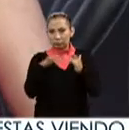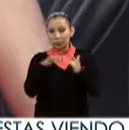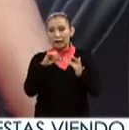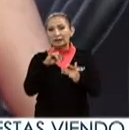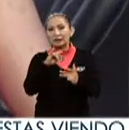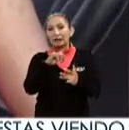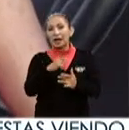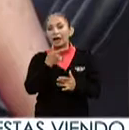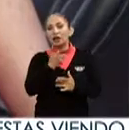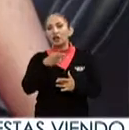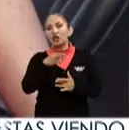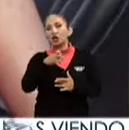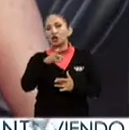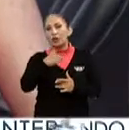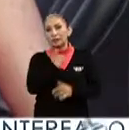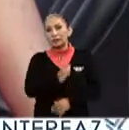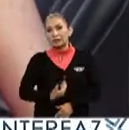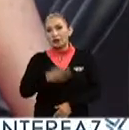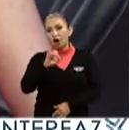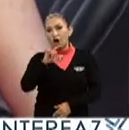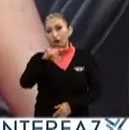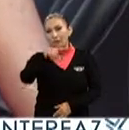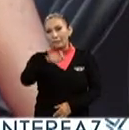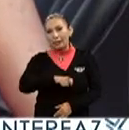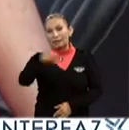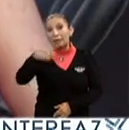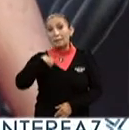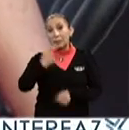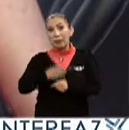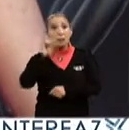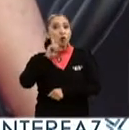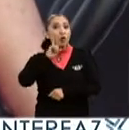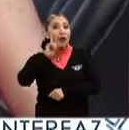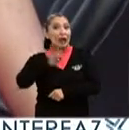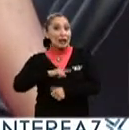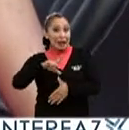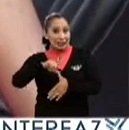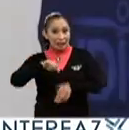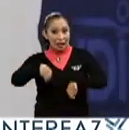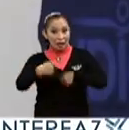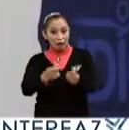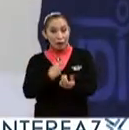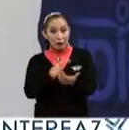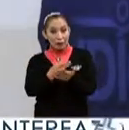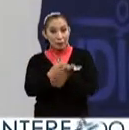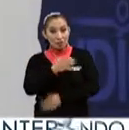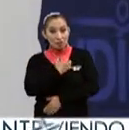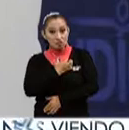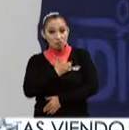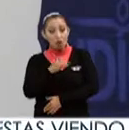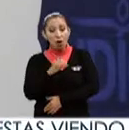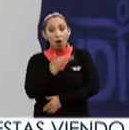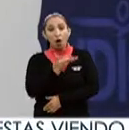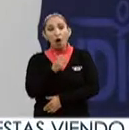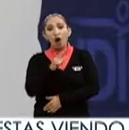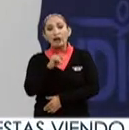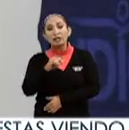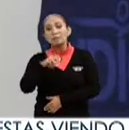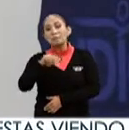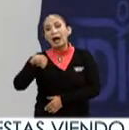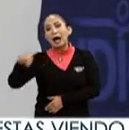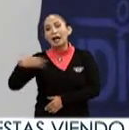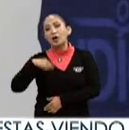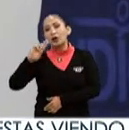con Silvia Yorguli, presidenta del Colegio de México y primera latinoamericana en recibir la medalla Horace Mann que otorga